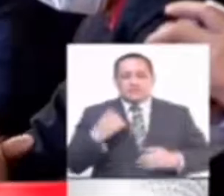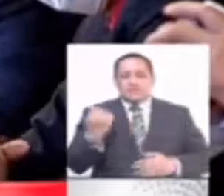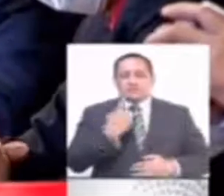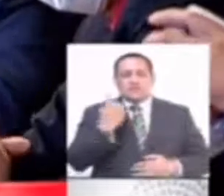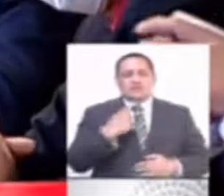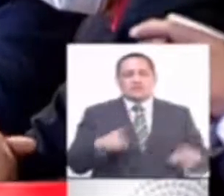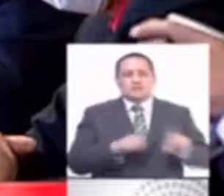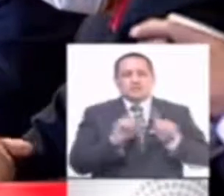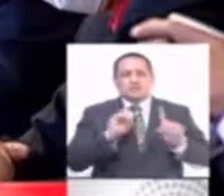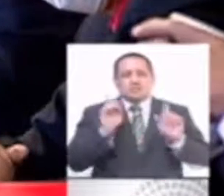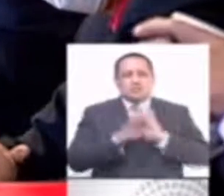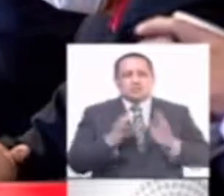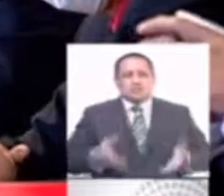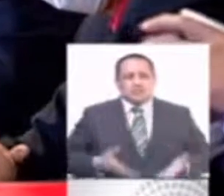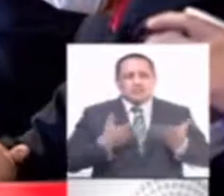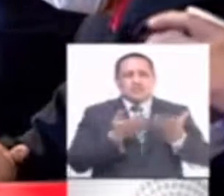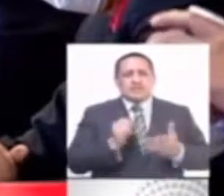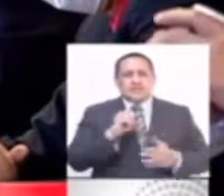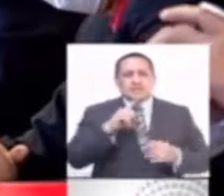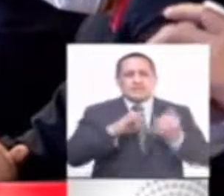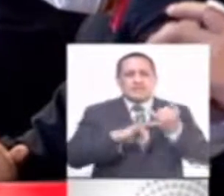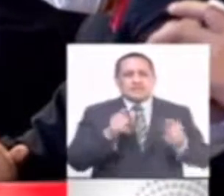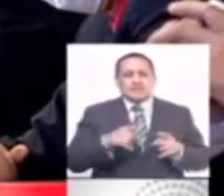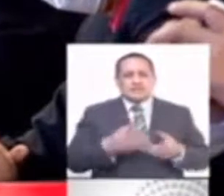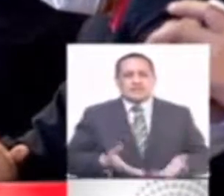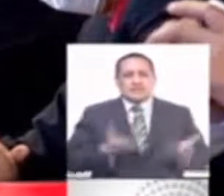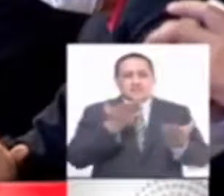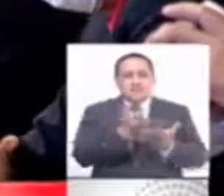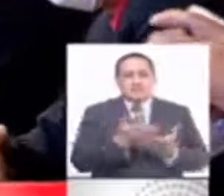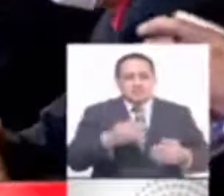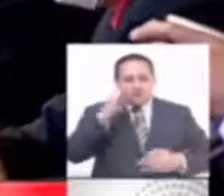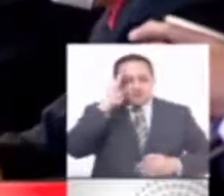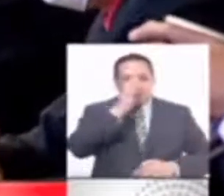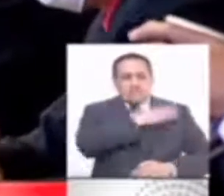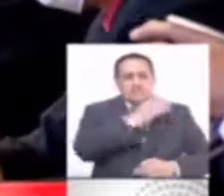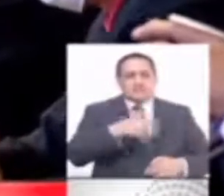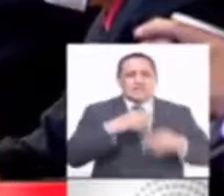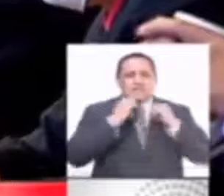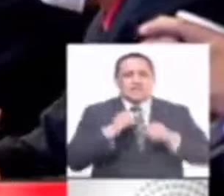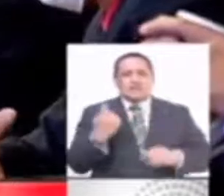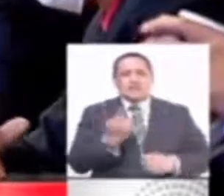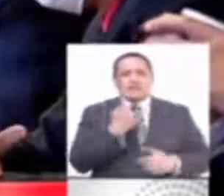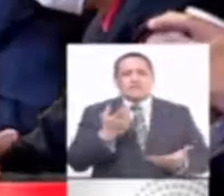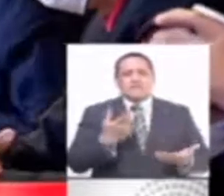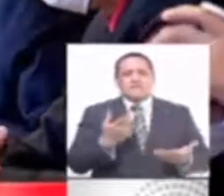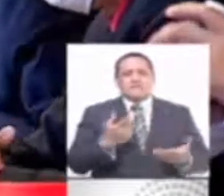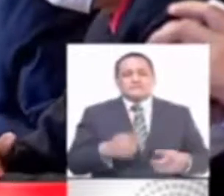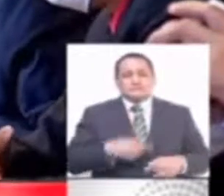general. Usted no le puede entregar las actas de ascenso a generales al secretario general.